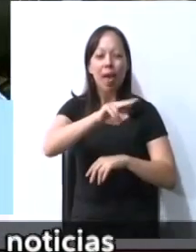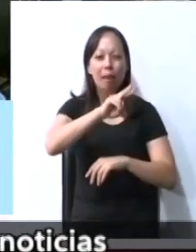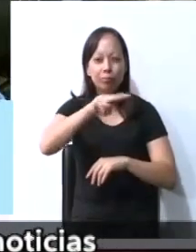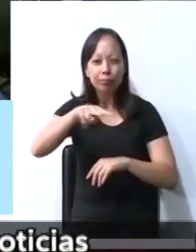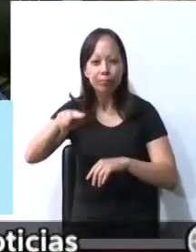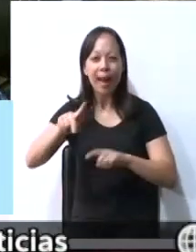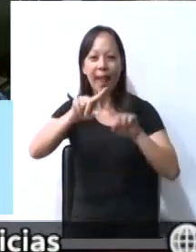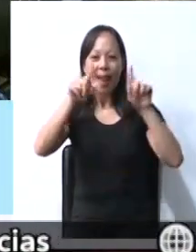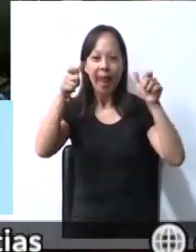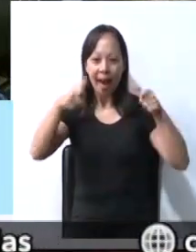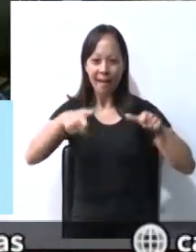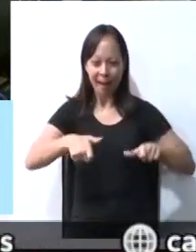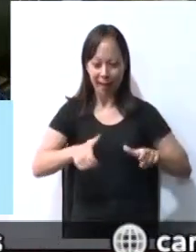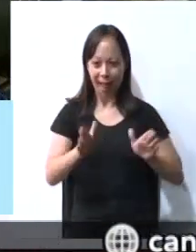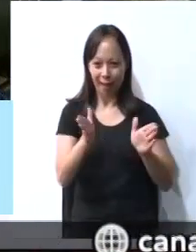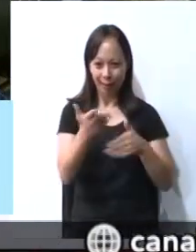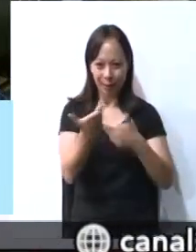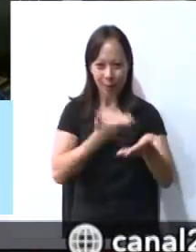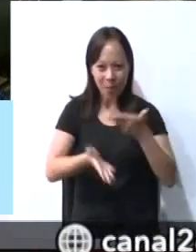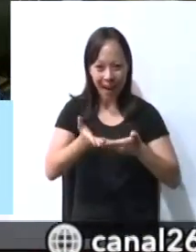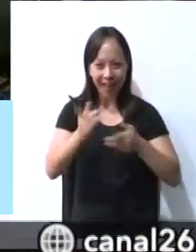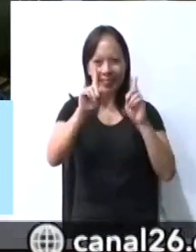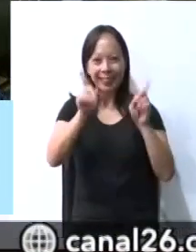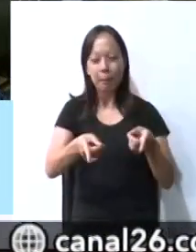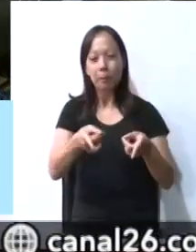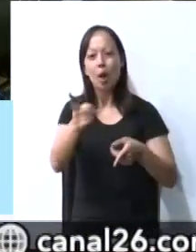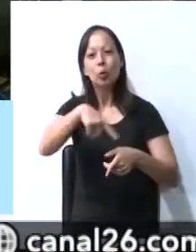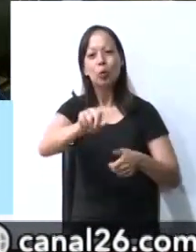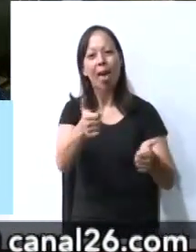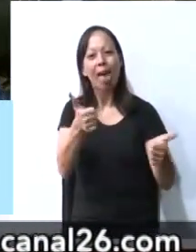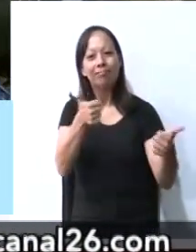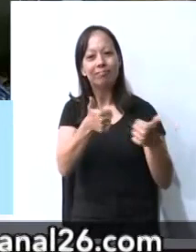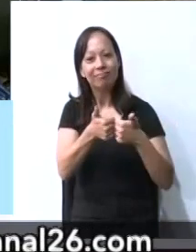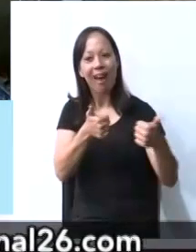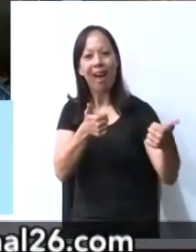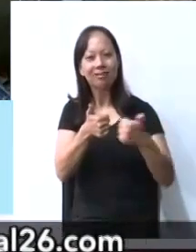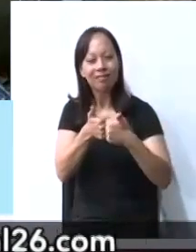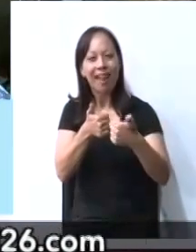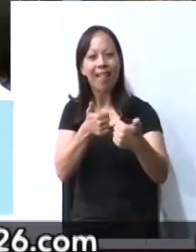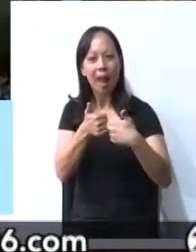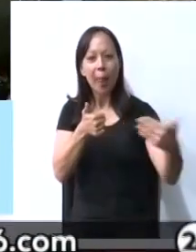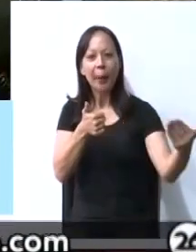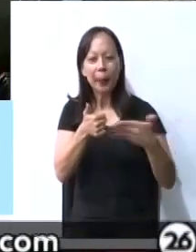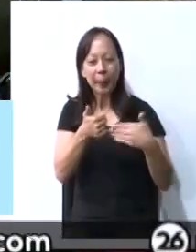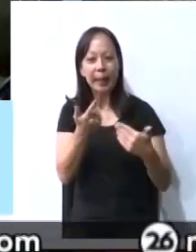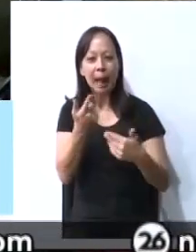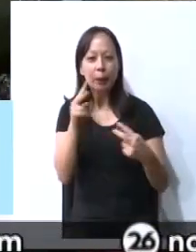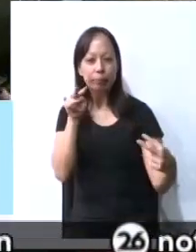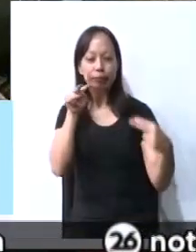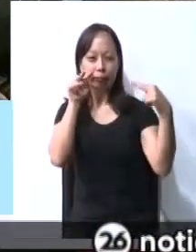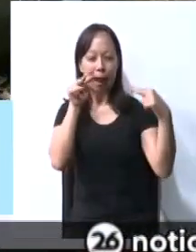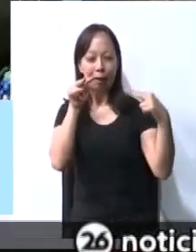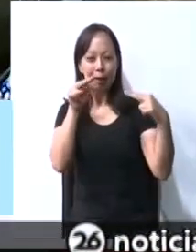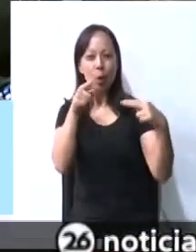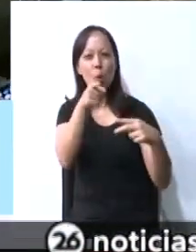compartimos. Gracias por acercarse siempre y contarme, mirándome a los ojos, lo que necesitaban.